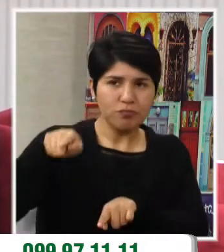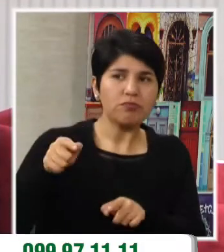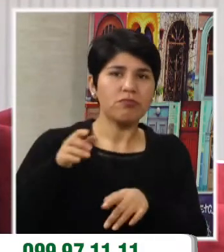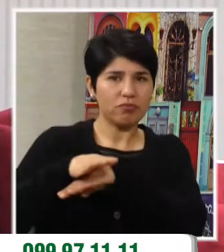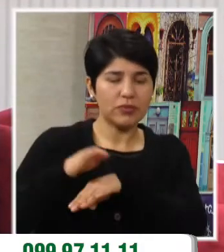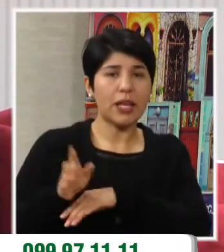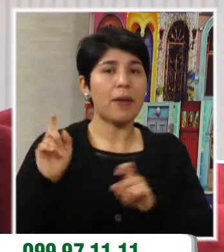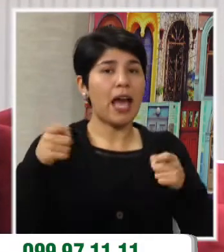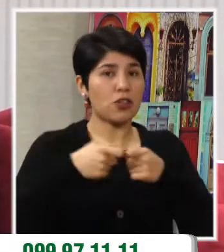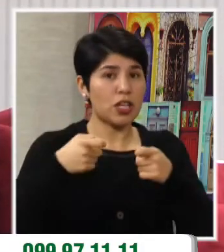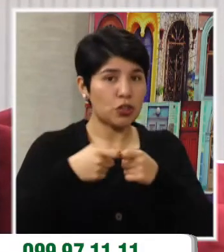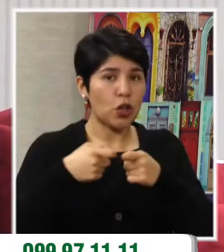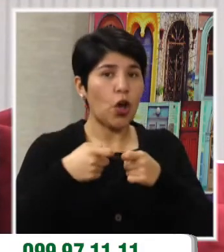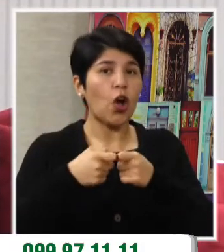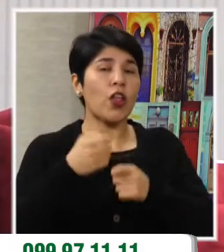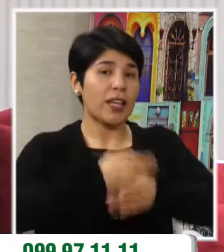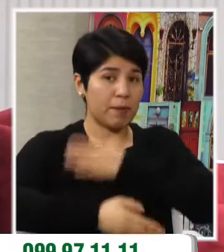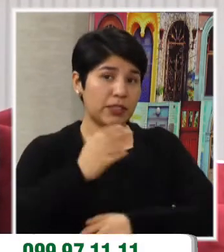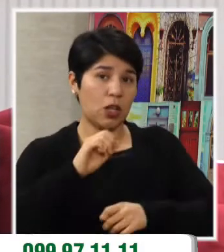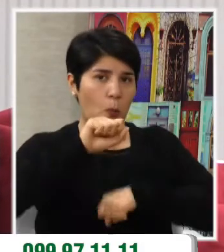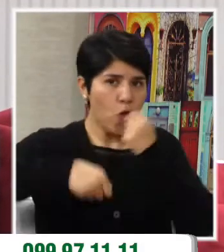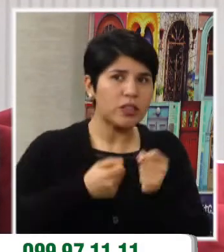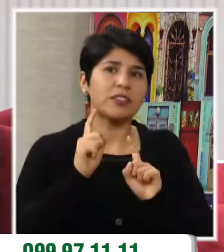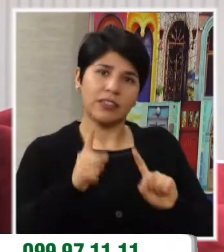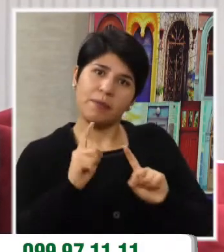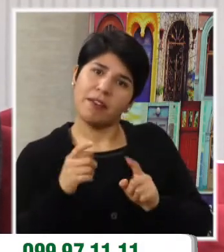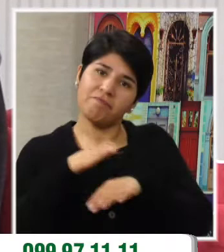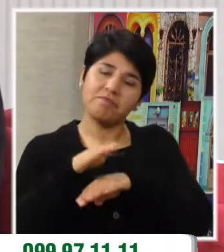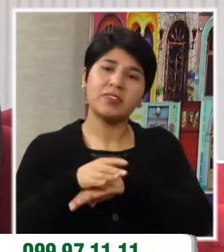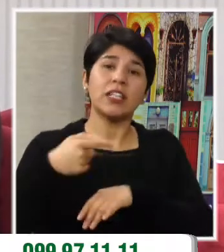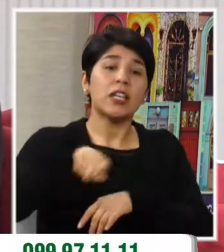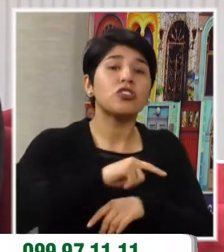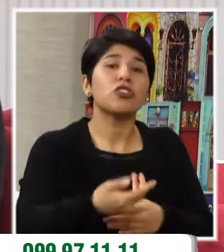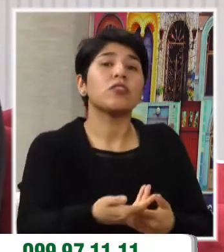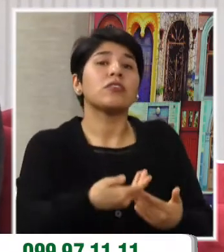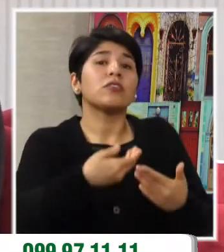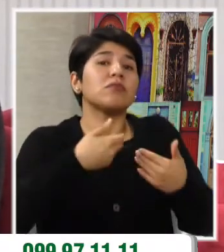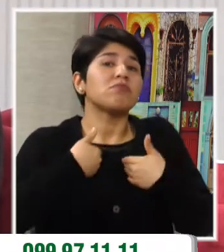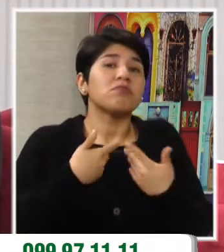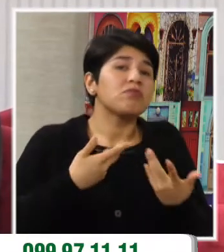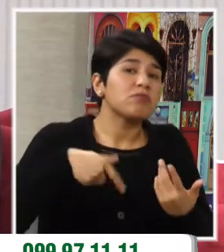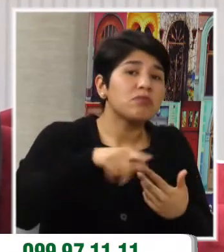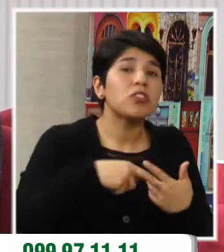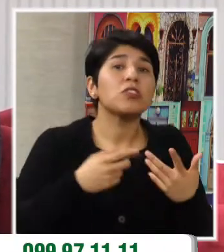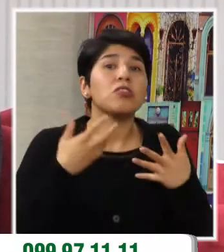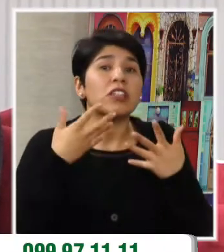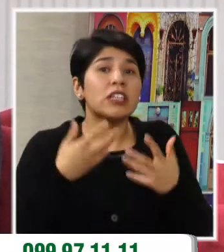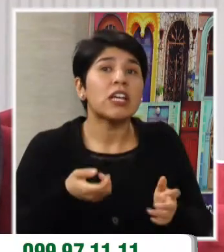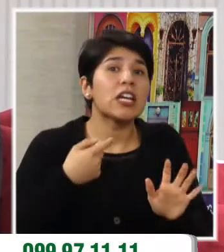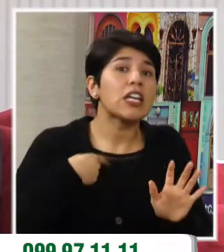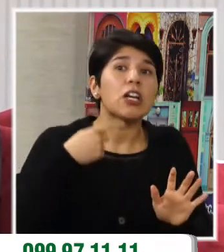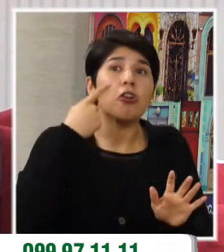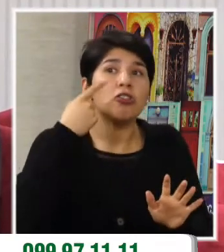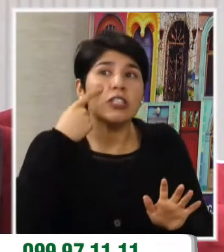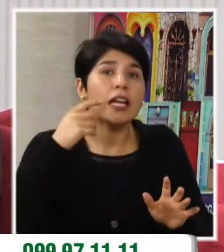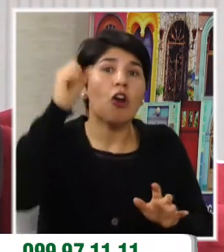de discapacitados motrices no manifestó también la oportunidad de tener de conocer el